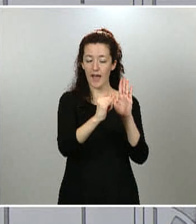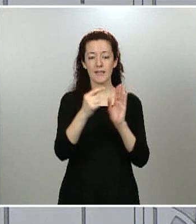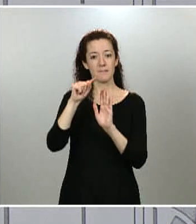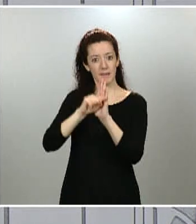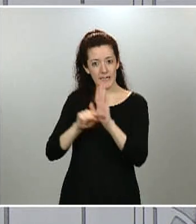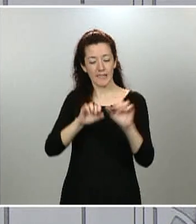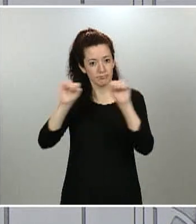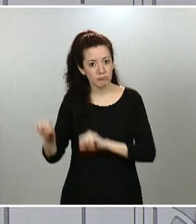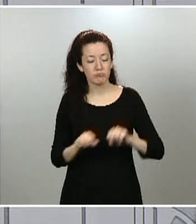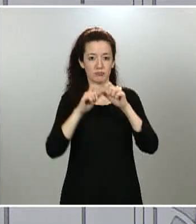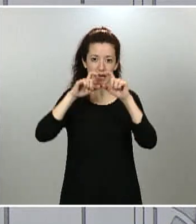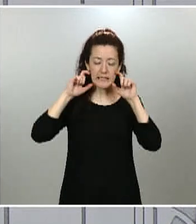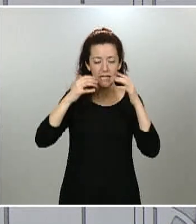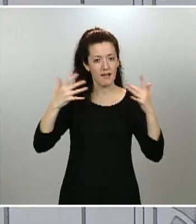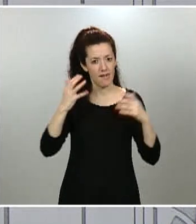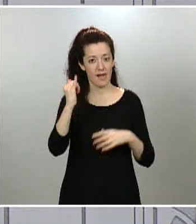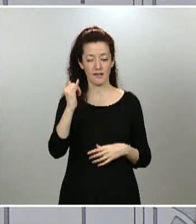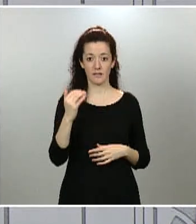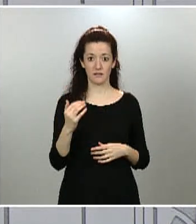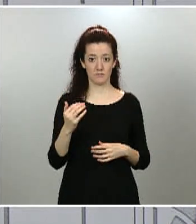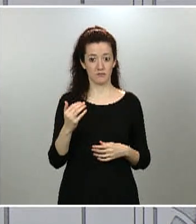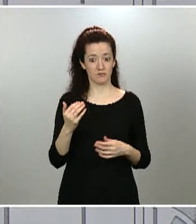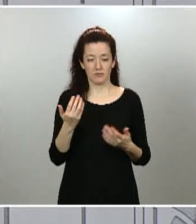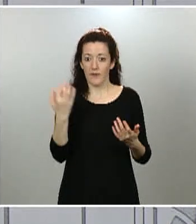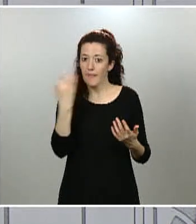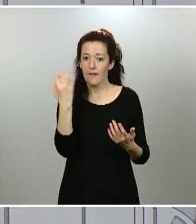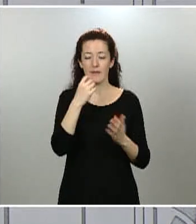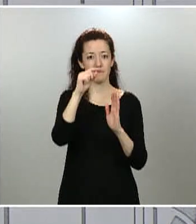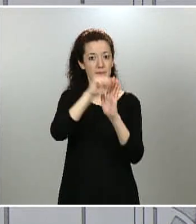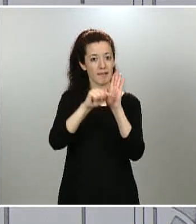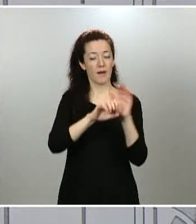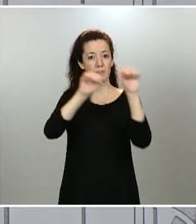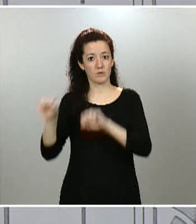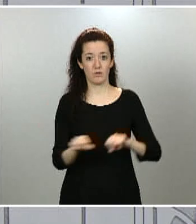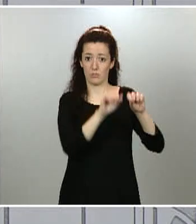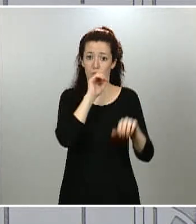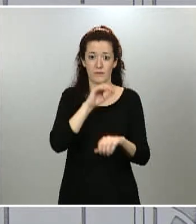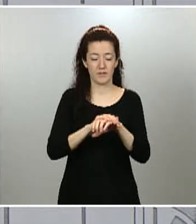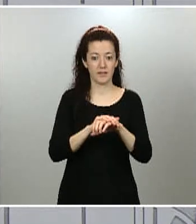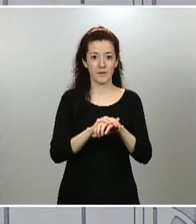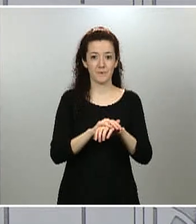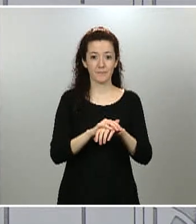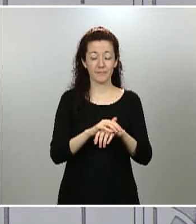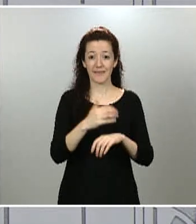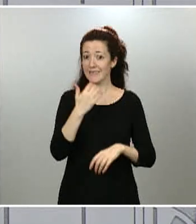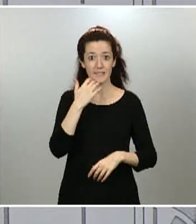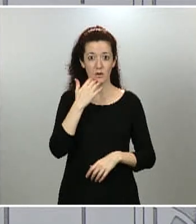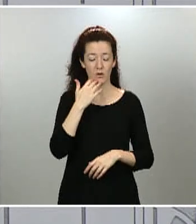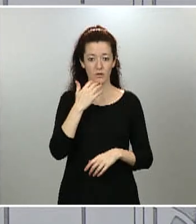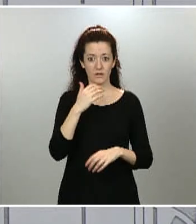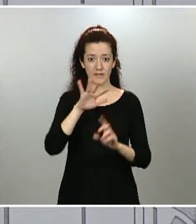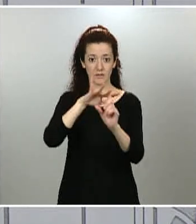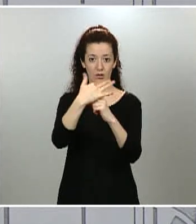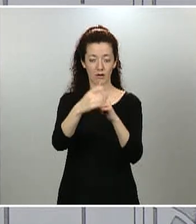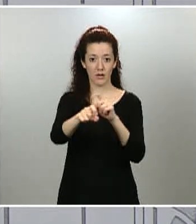que salgamos con las medidas de precaución adecuadas. Si no lo conseguimos, dar un paso atrás yo creo que sería terrible para